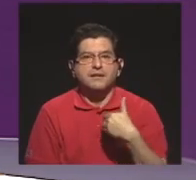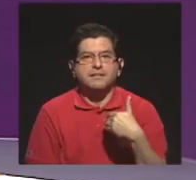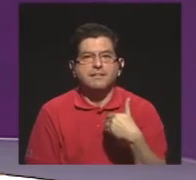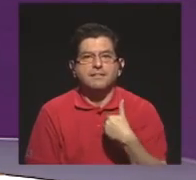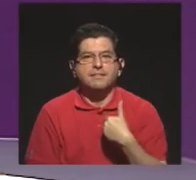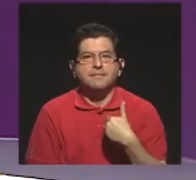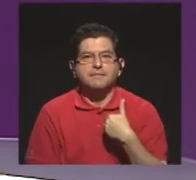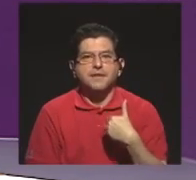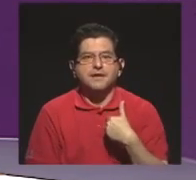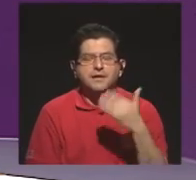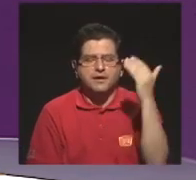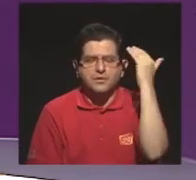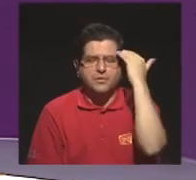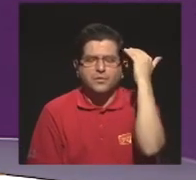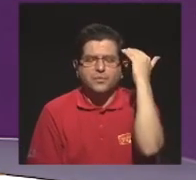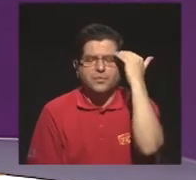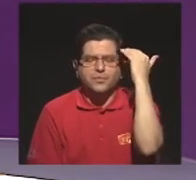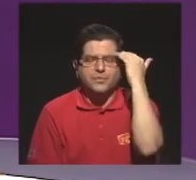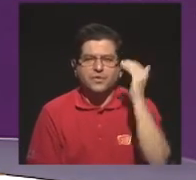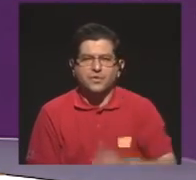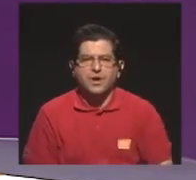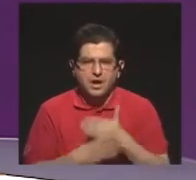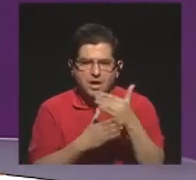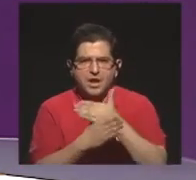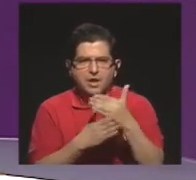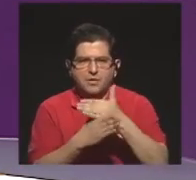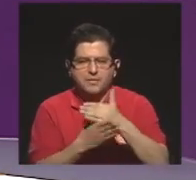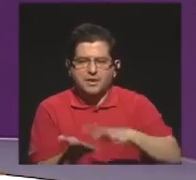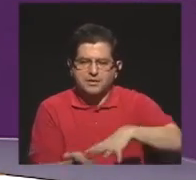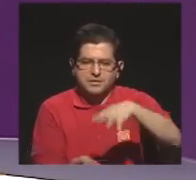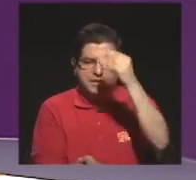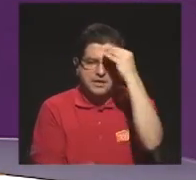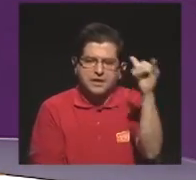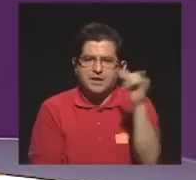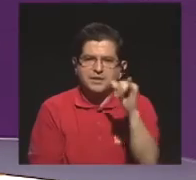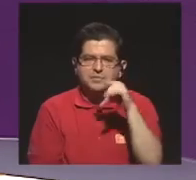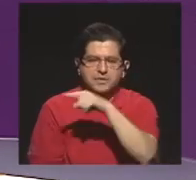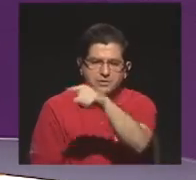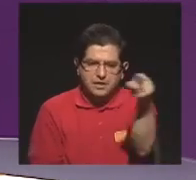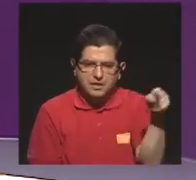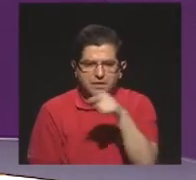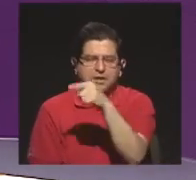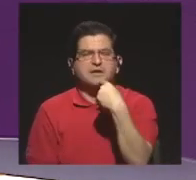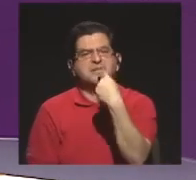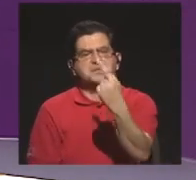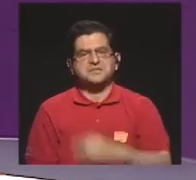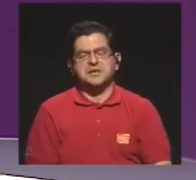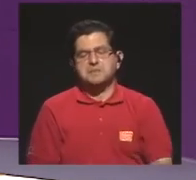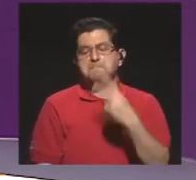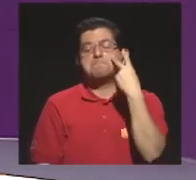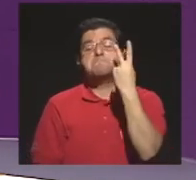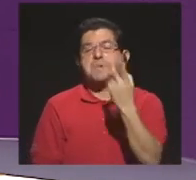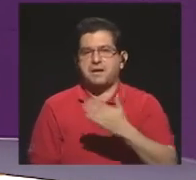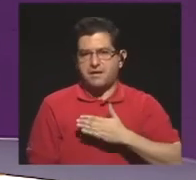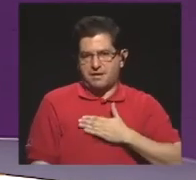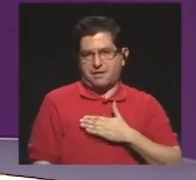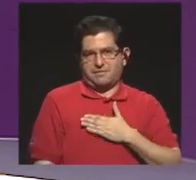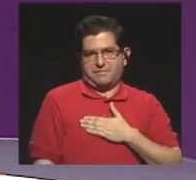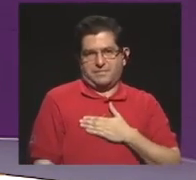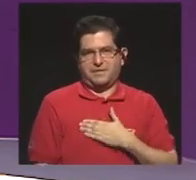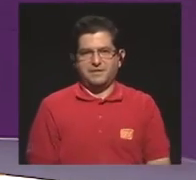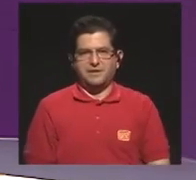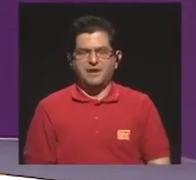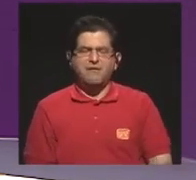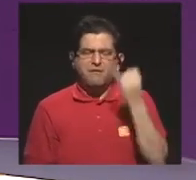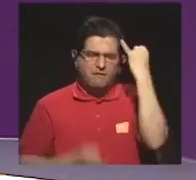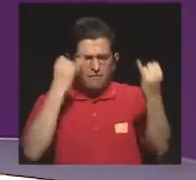recibido conocimiento, que hemos compartido y hemos aprendido también de ellas, decían, mire, a mí, yo soy tengo